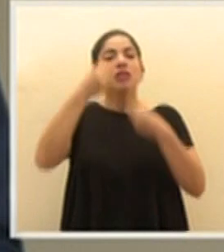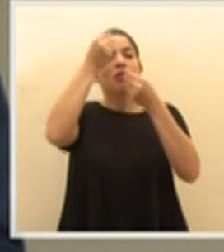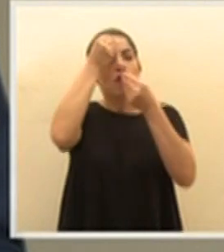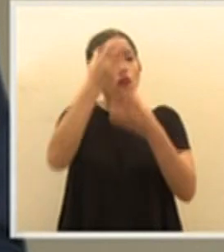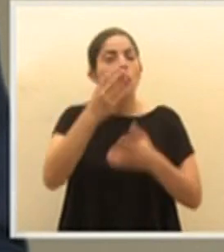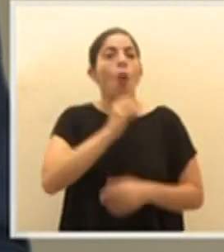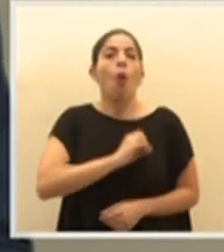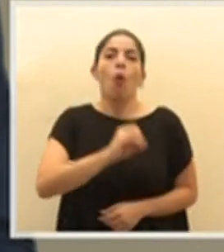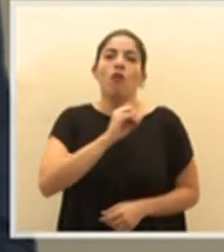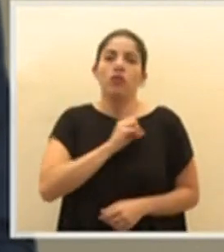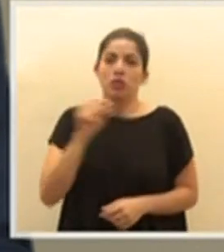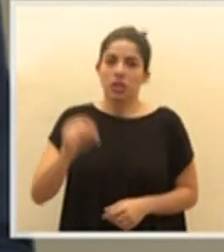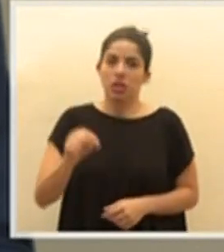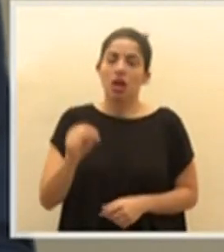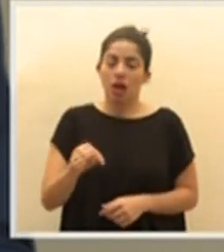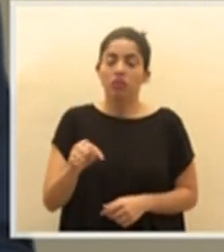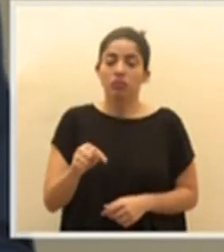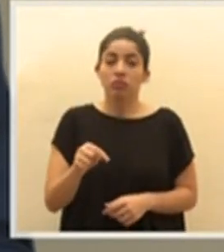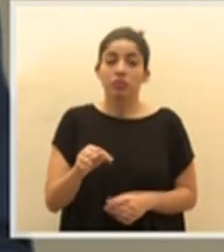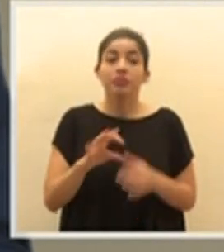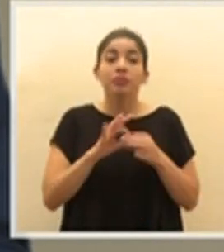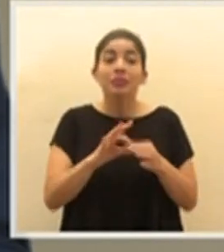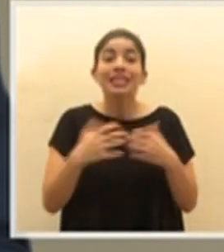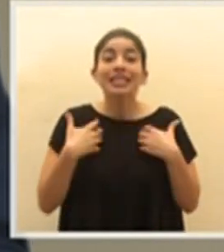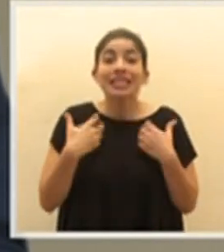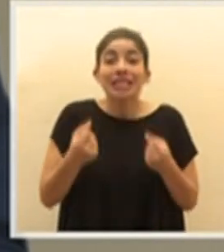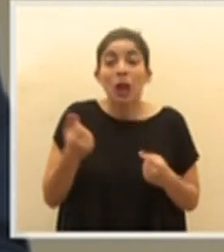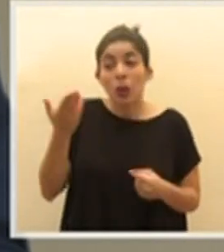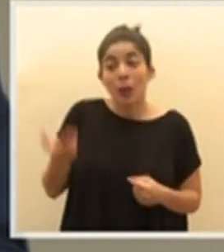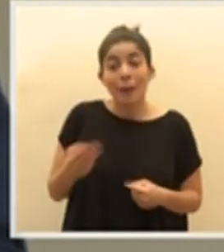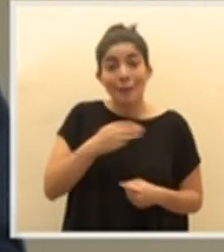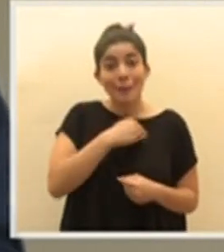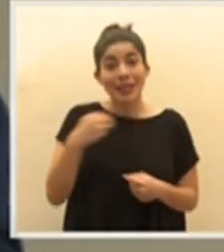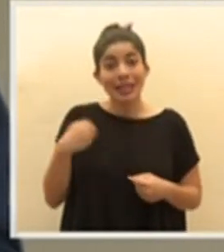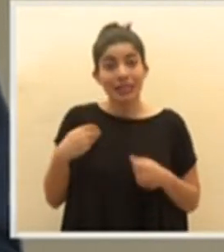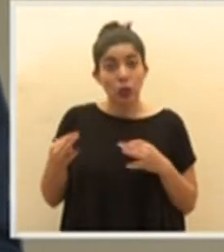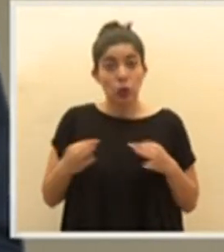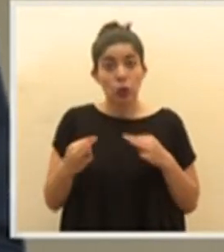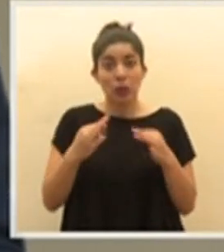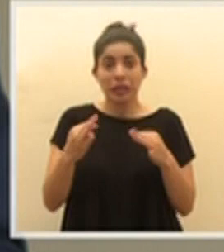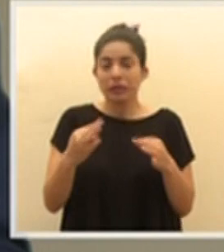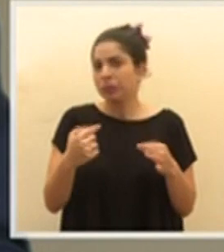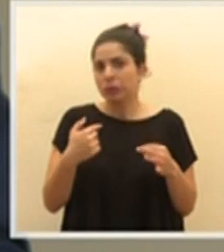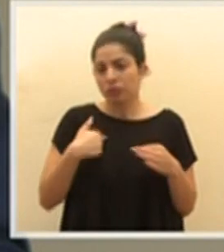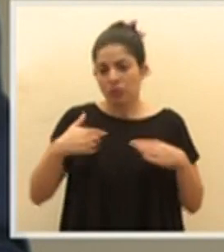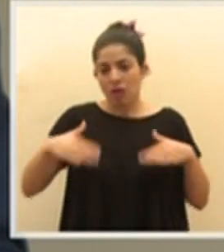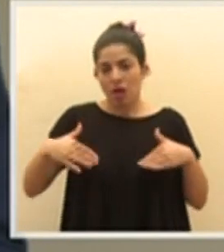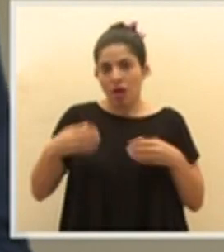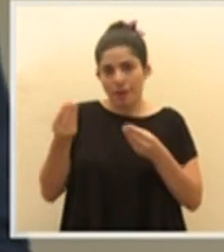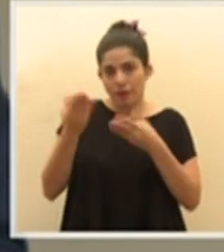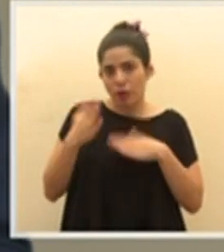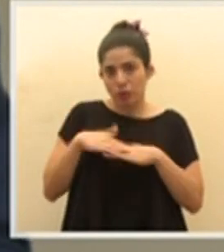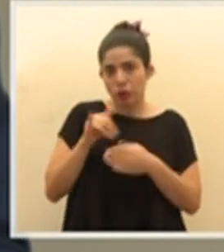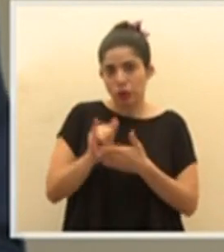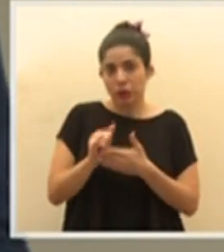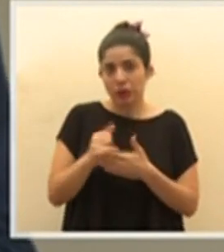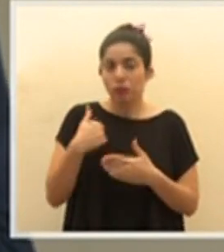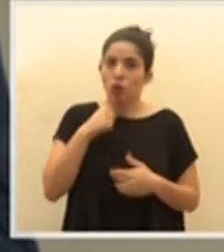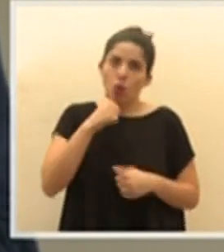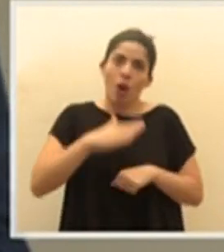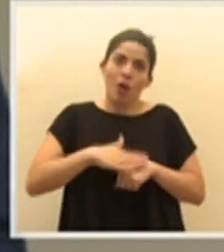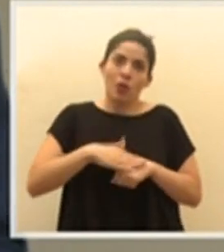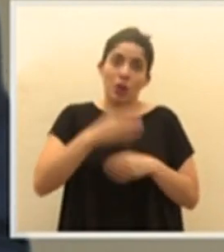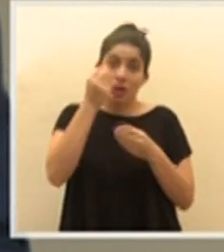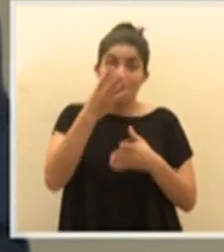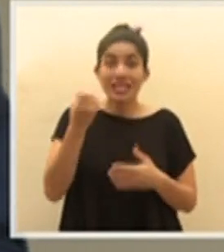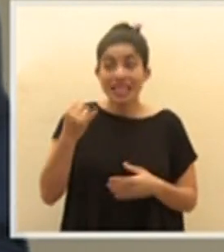datos oficiales. Con respecto al estado de salud de la ministra de Turismo, no tengo el estatus de eso, ni estoy autorizado, si